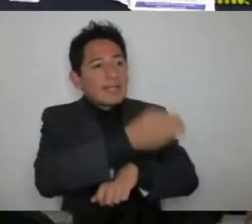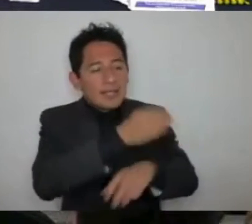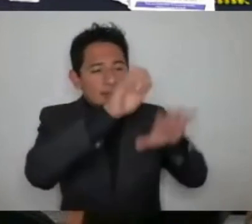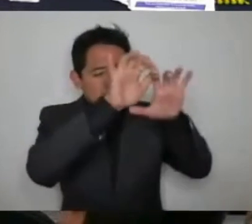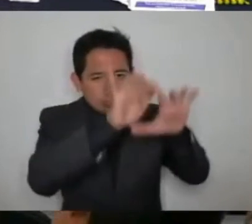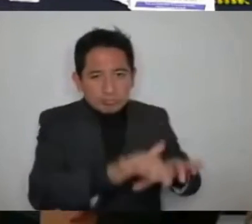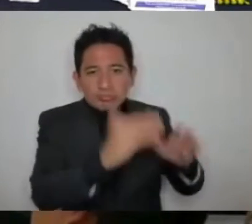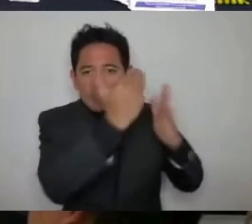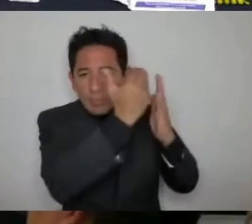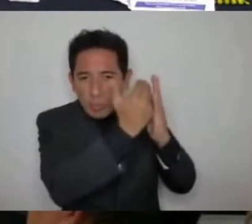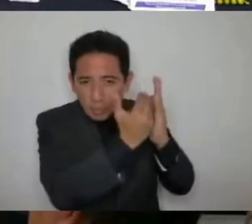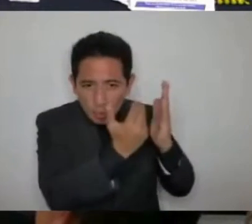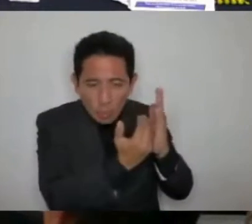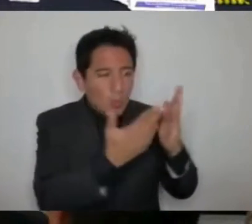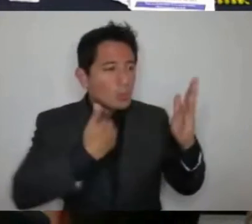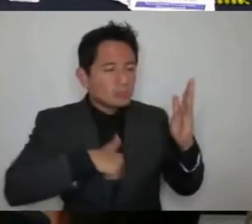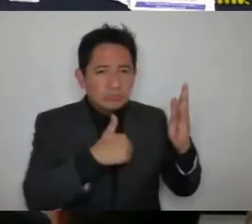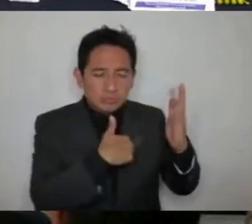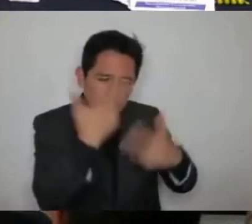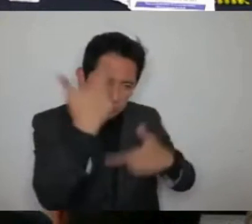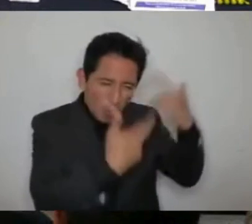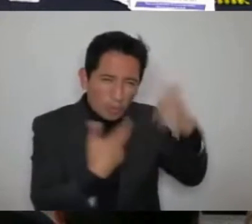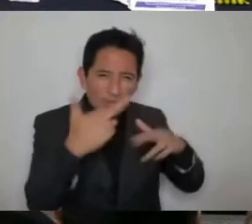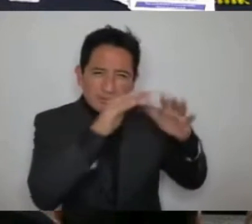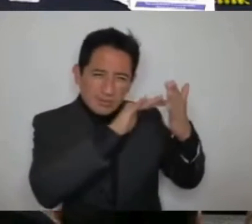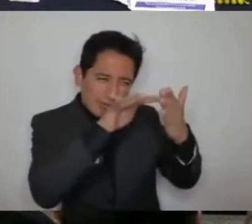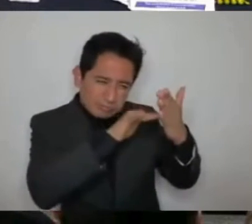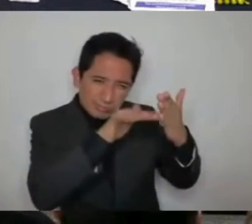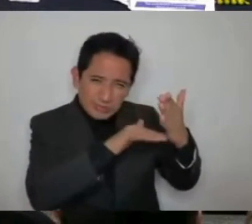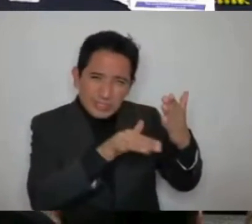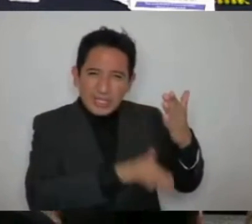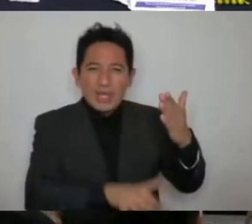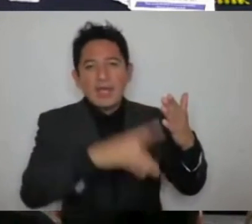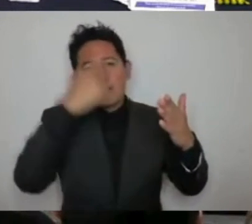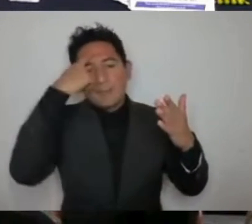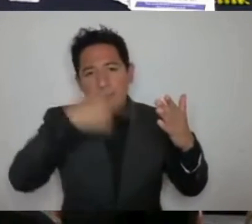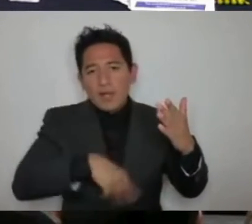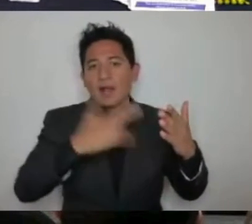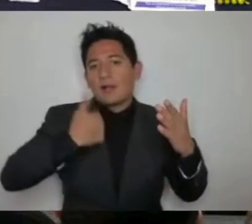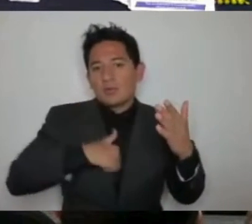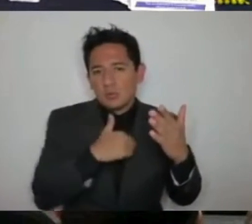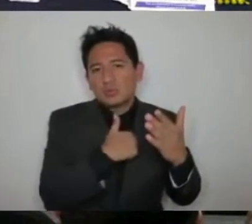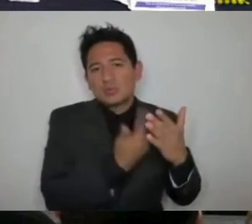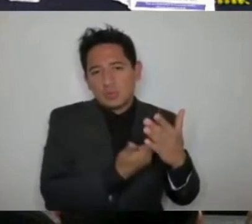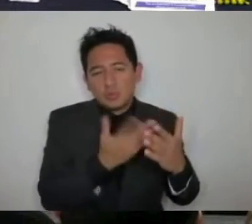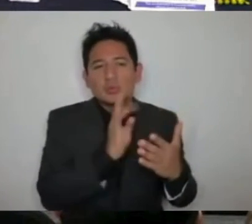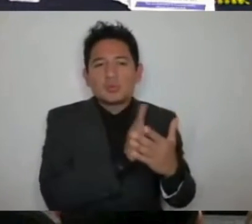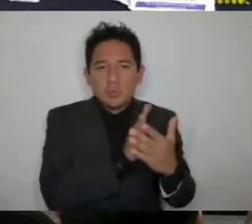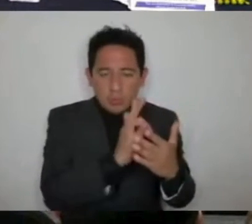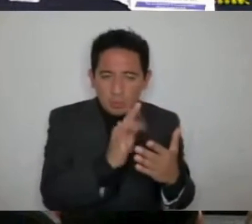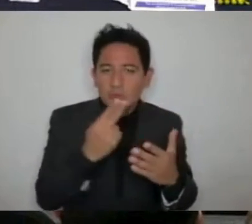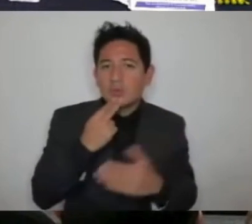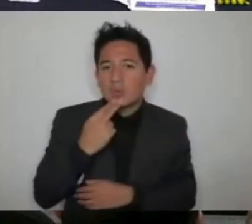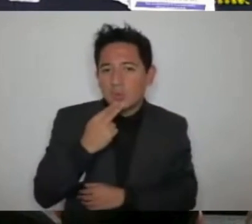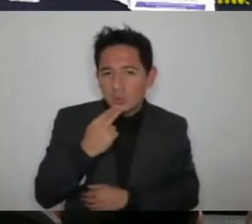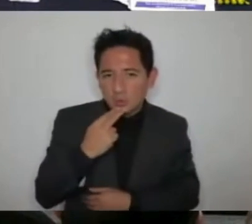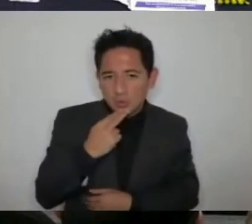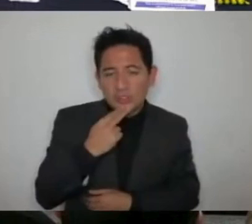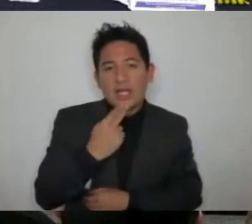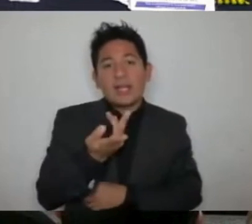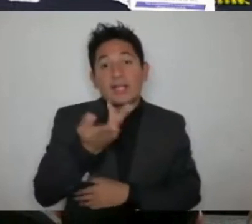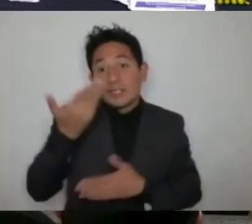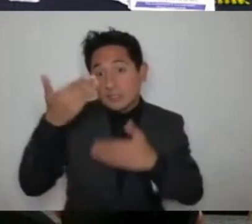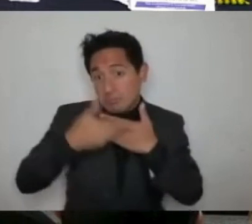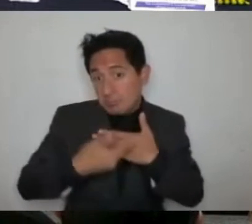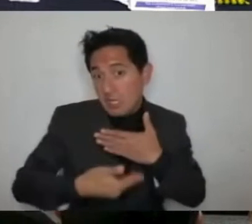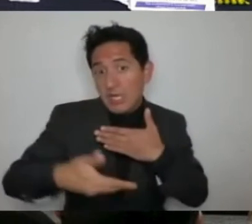importante y sobre todo eso no frente a esta problemática Pues el compromiso de la defensoría para continuar Eh pues